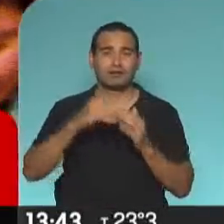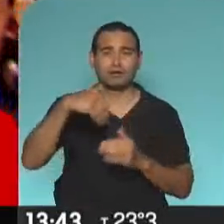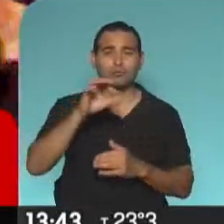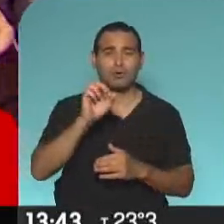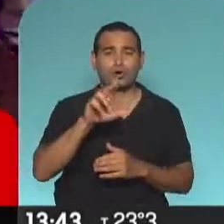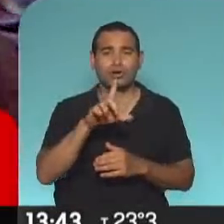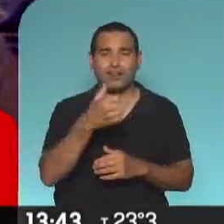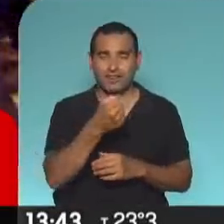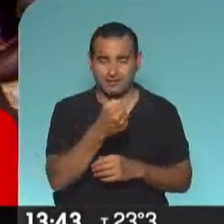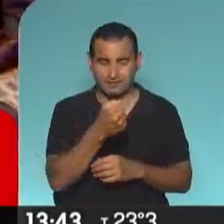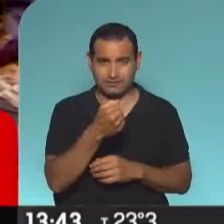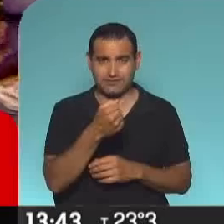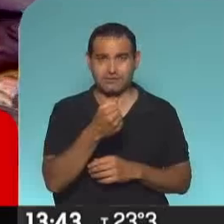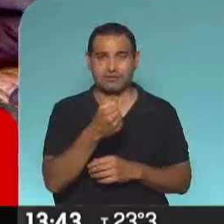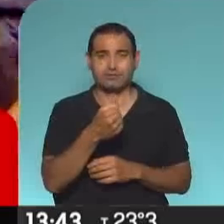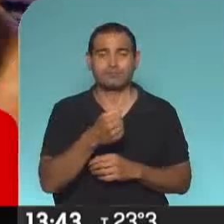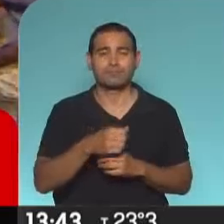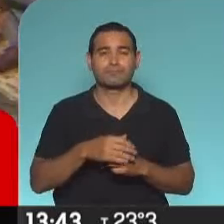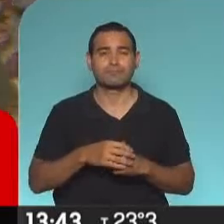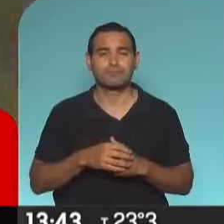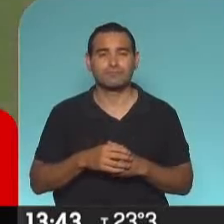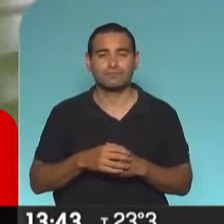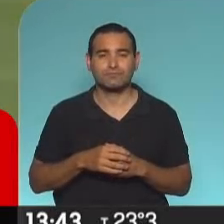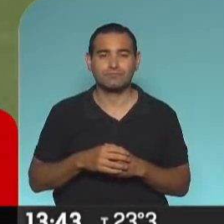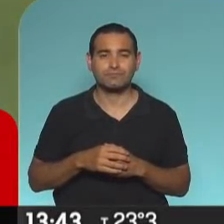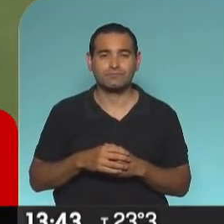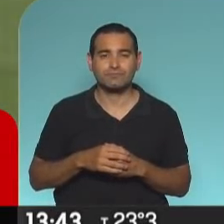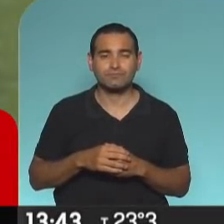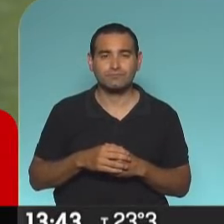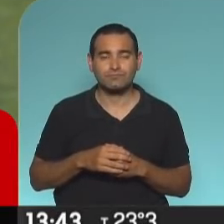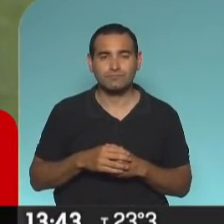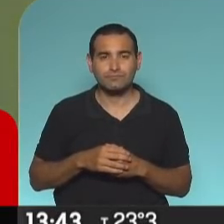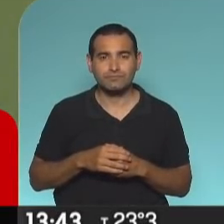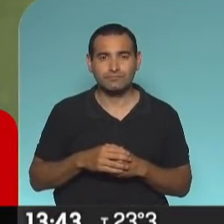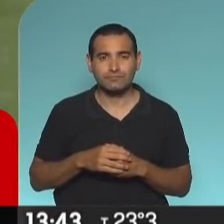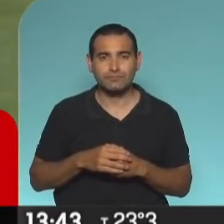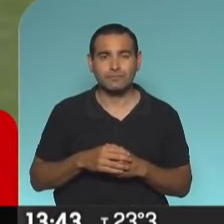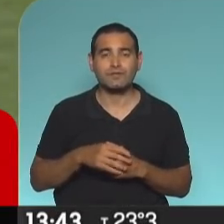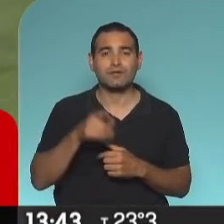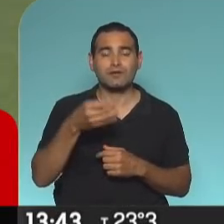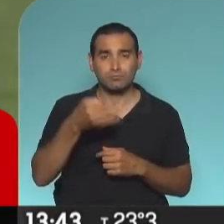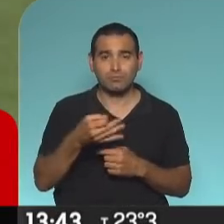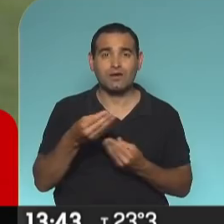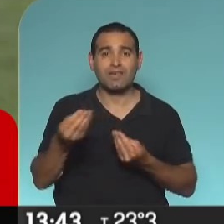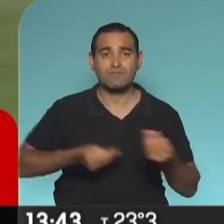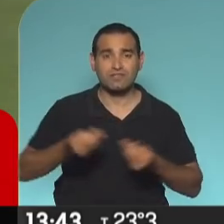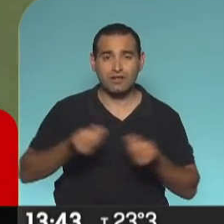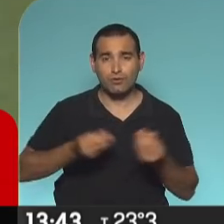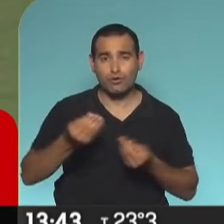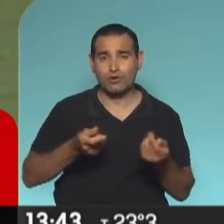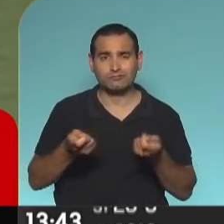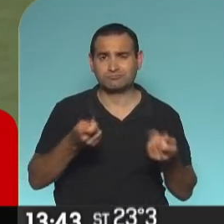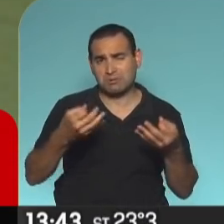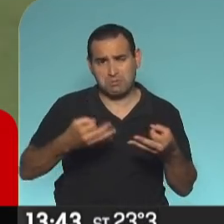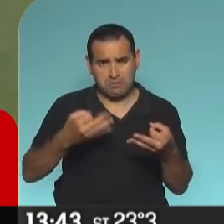Morla y Estifale, ¿no? Más allá de todo esto, como administradores han sido